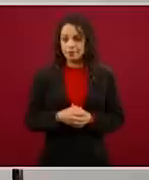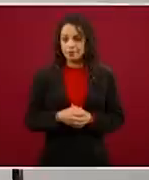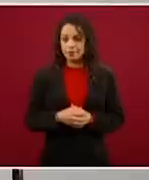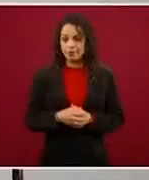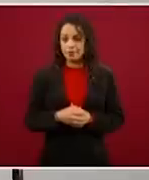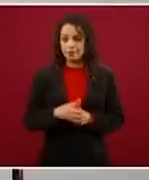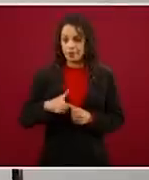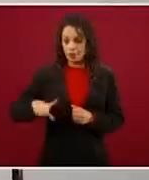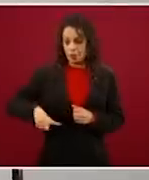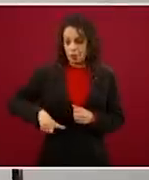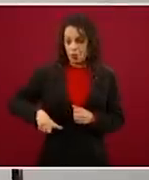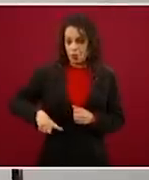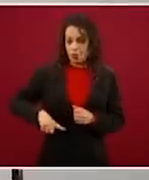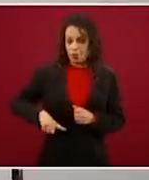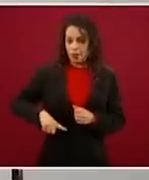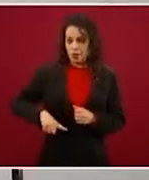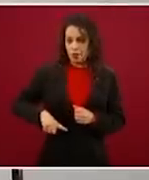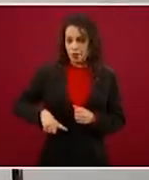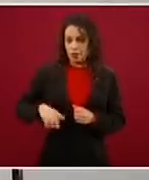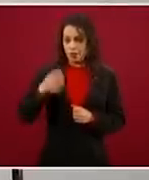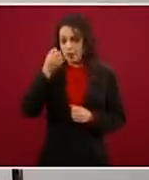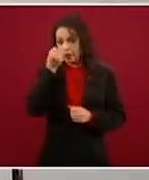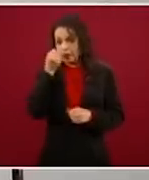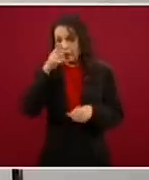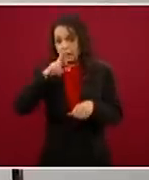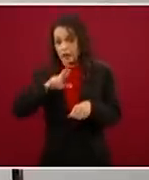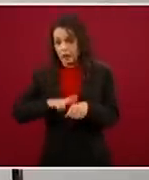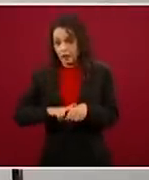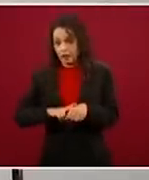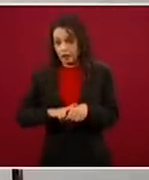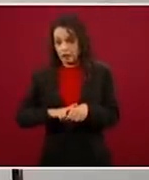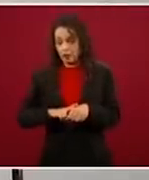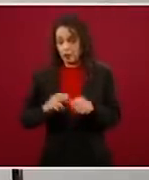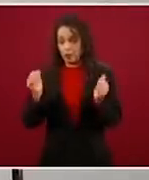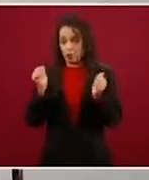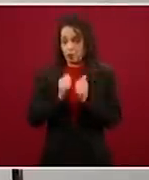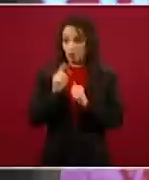el gobierno como secretarias con Fox,